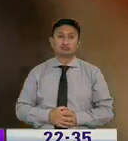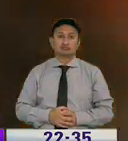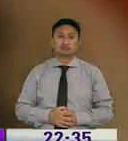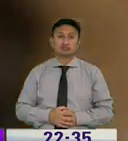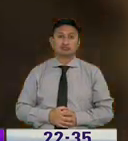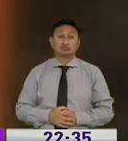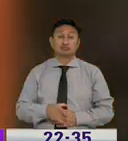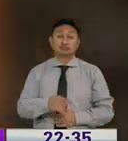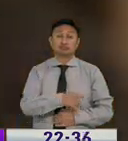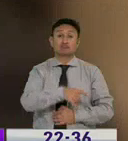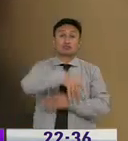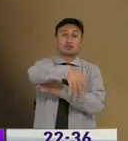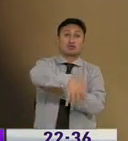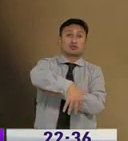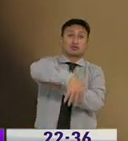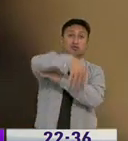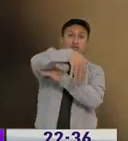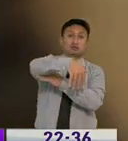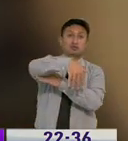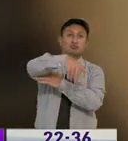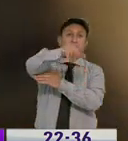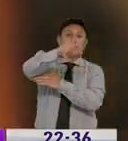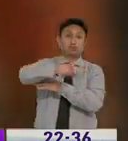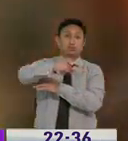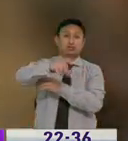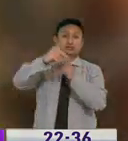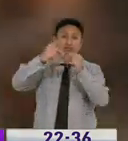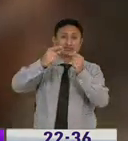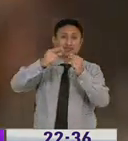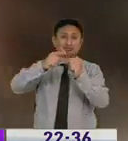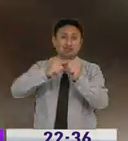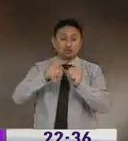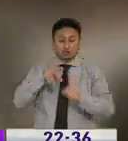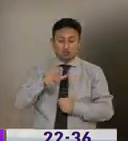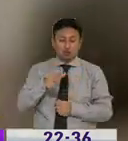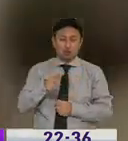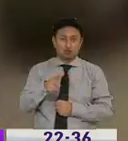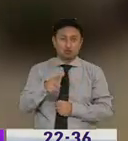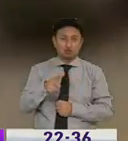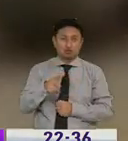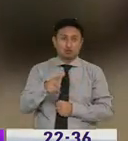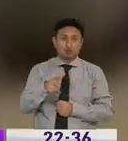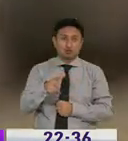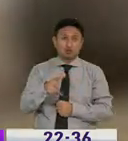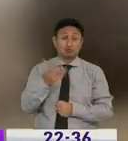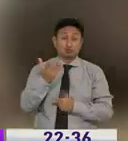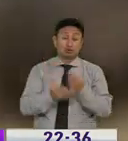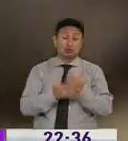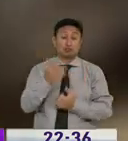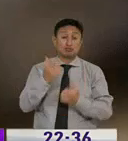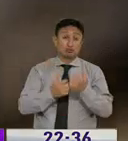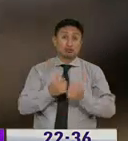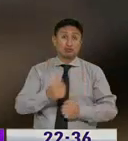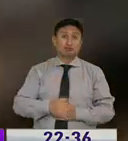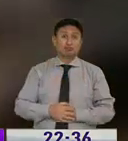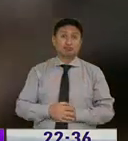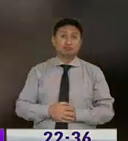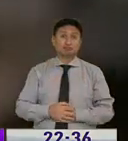Incluso una pala mecánica con su operador a bordo tuvieron que salir inmediatamente por si es que los sorprende la desgracia.